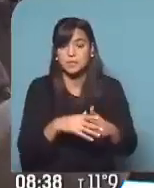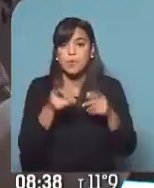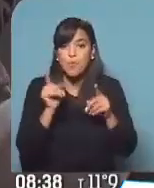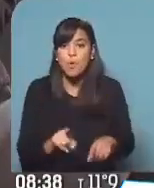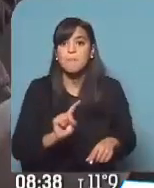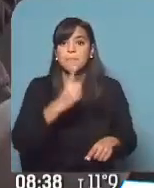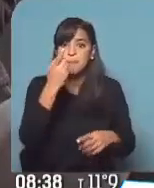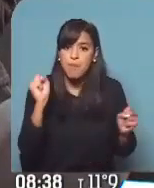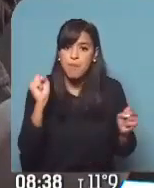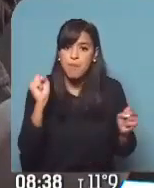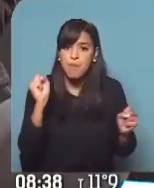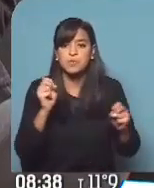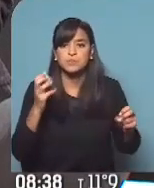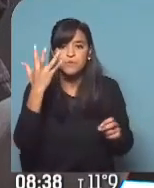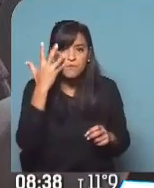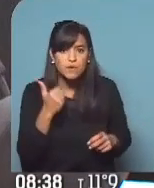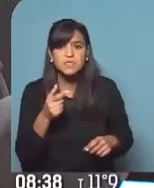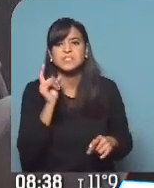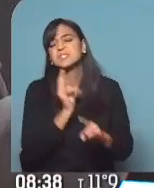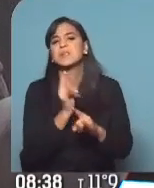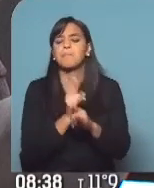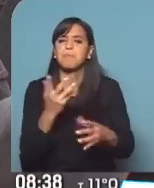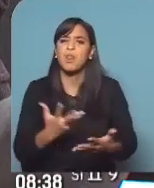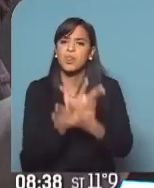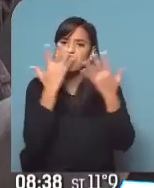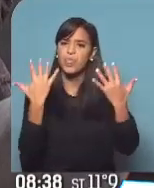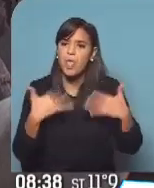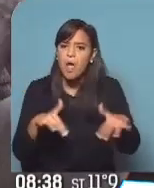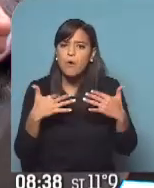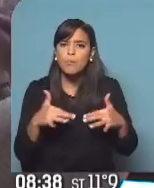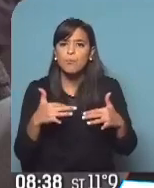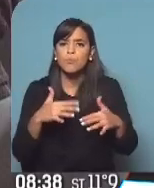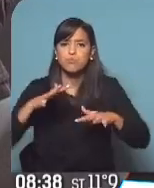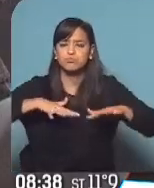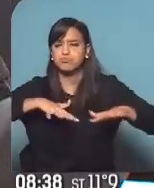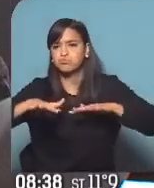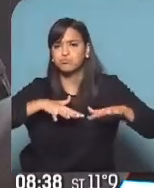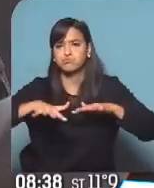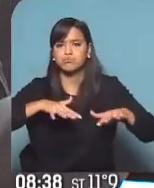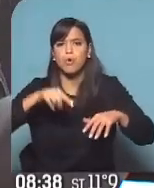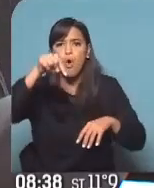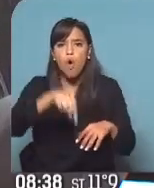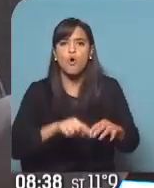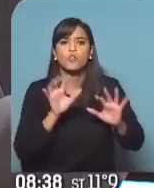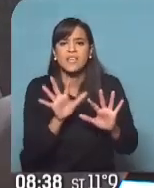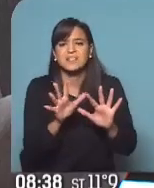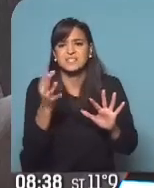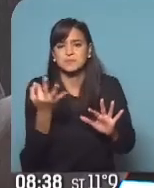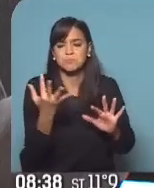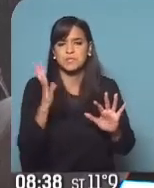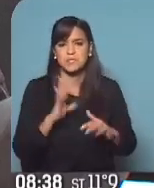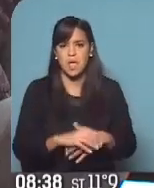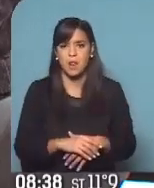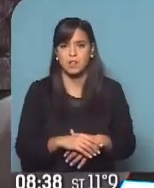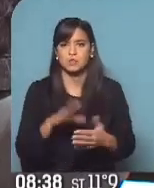el primero de mayo francés siempre es un día con mucha mucha movilización y que hoy tenía este componente adicional o